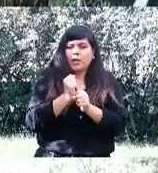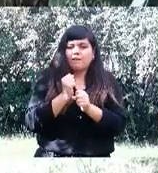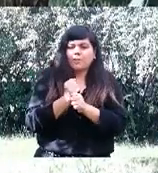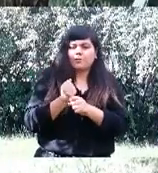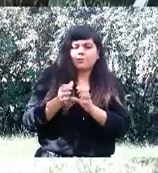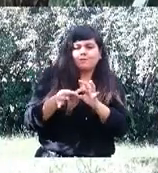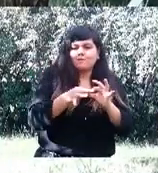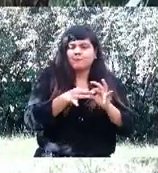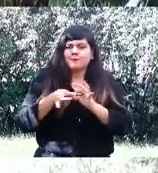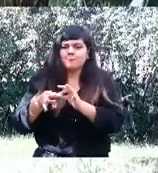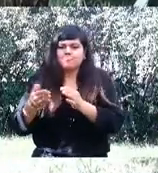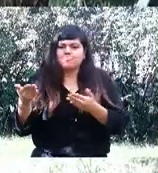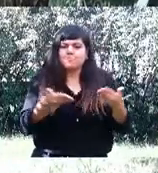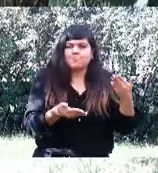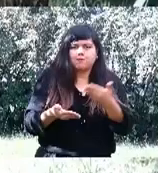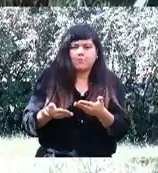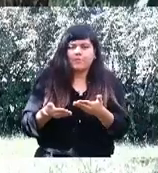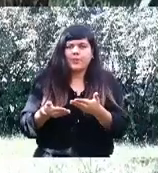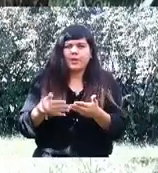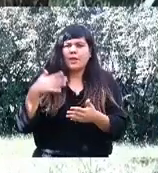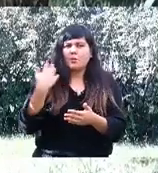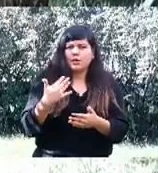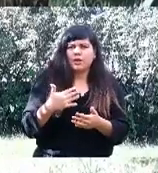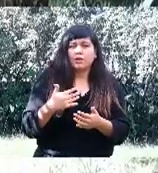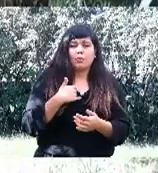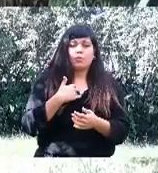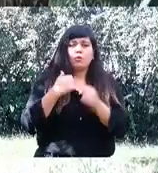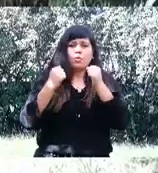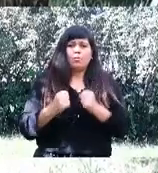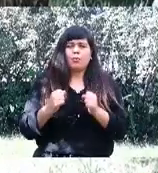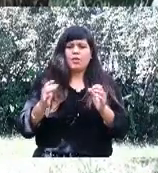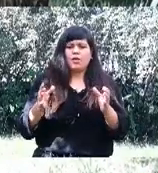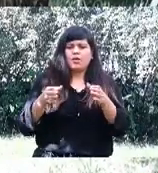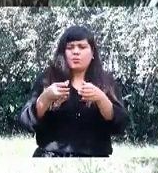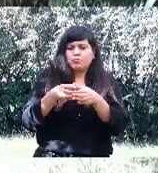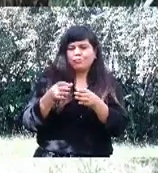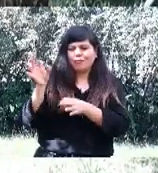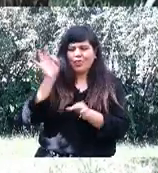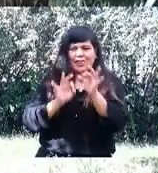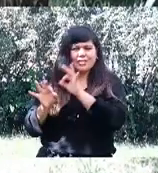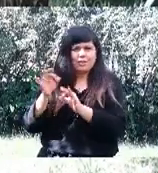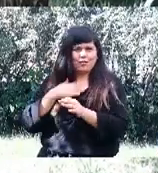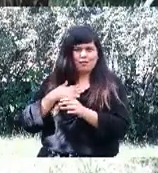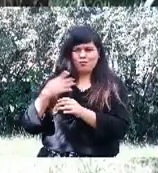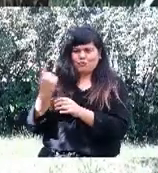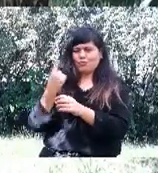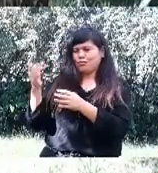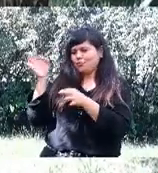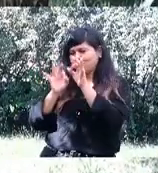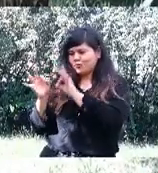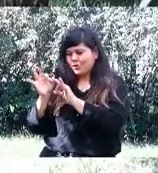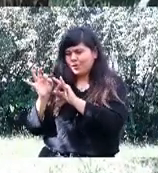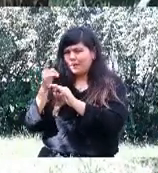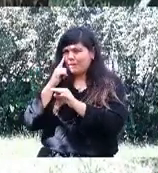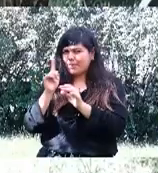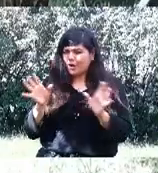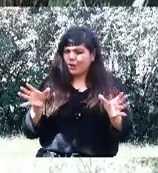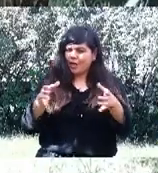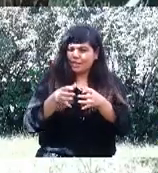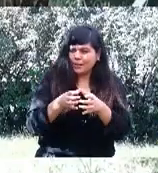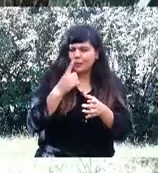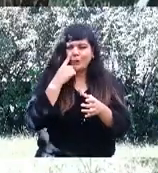es muy importante o sea como decía Felipe uno puede externalizar los diseños pero cuando nacen desde adentro se